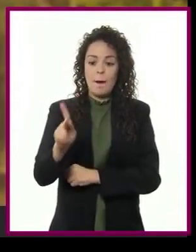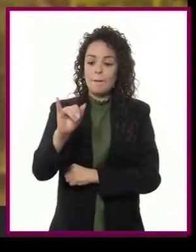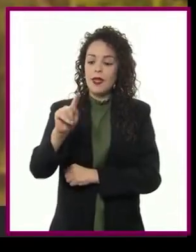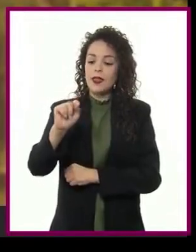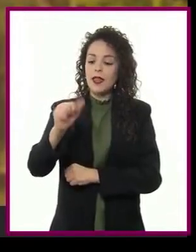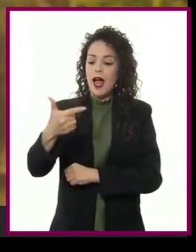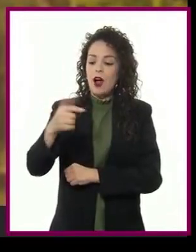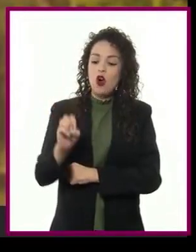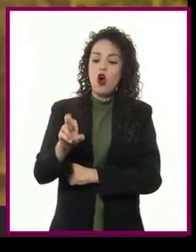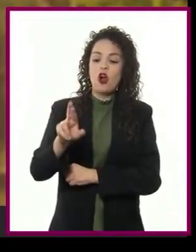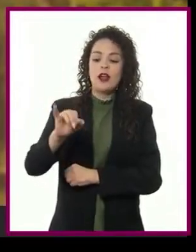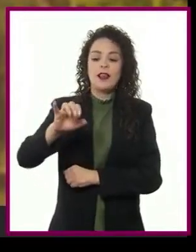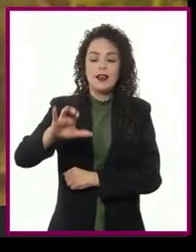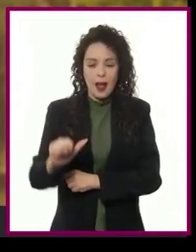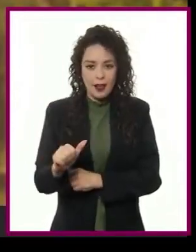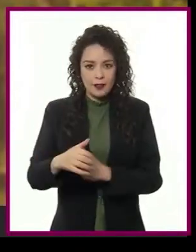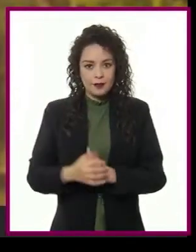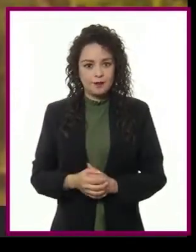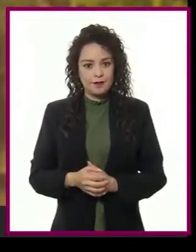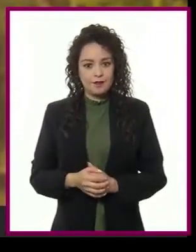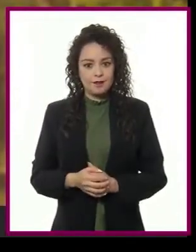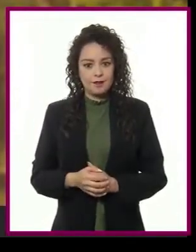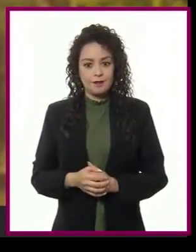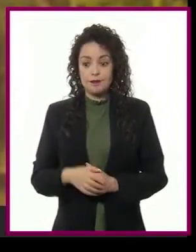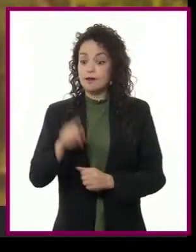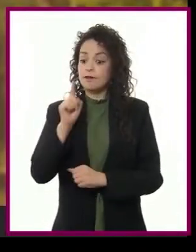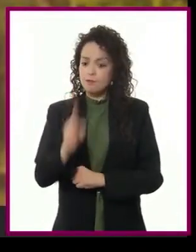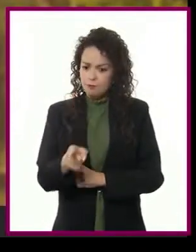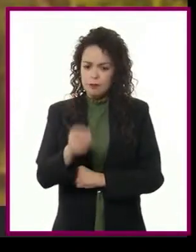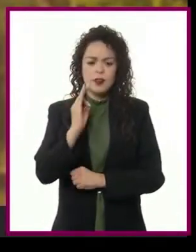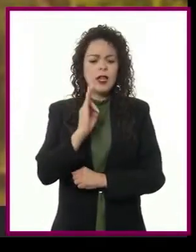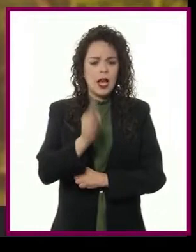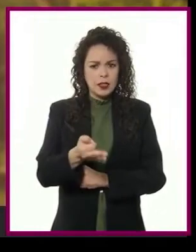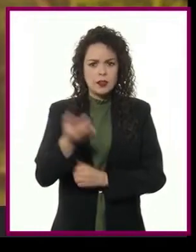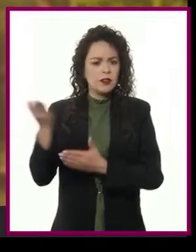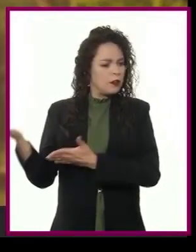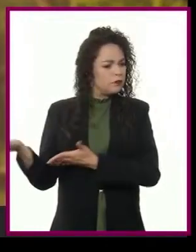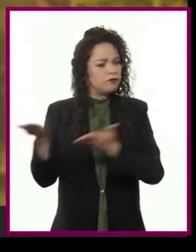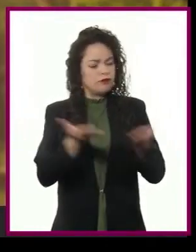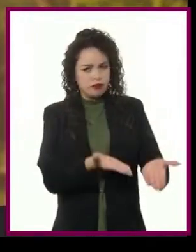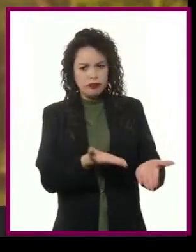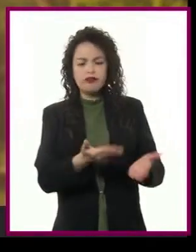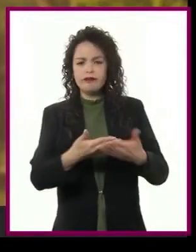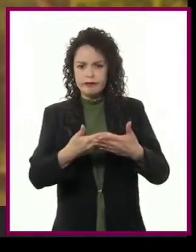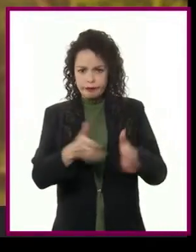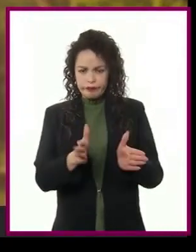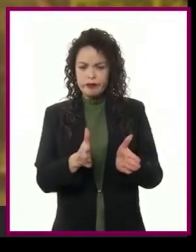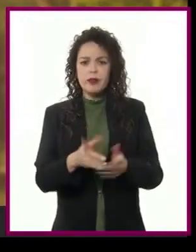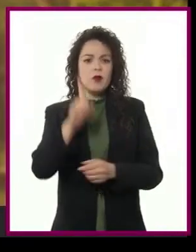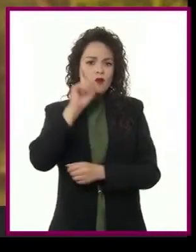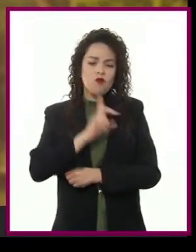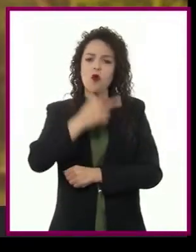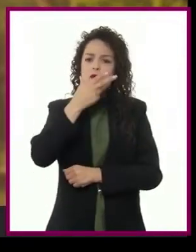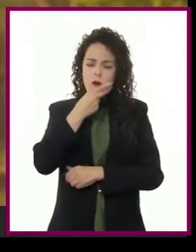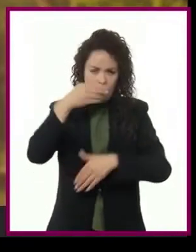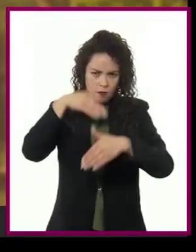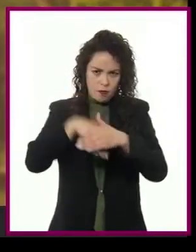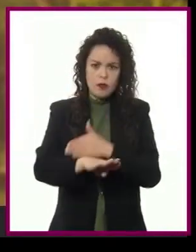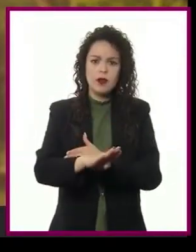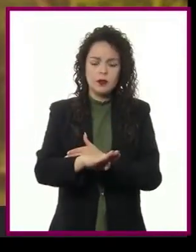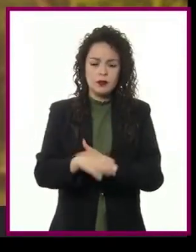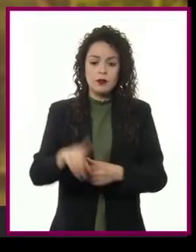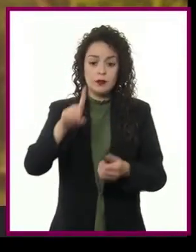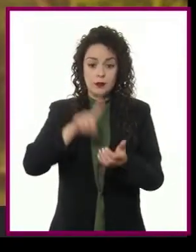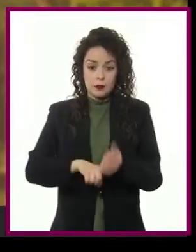Pitagórica. En ella eran aceptados hombres, mujeres y nos asignamos el título de